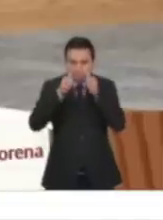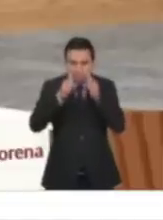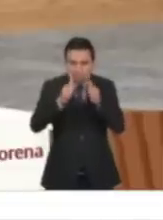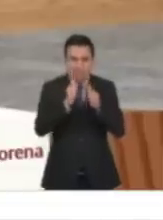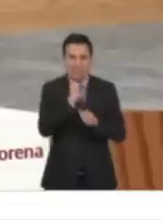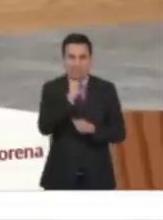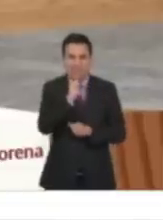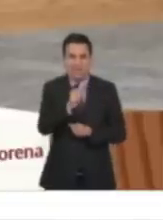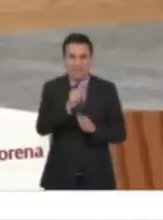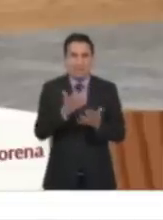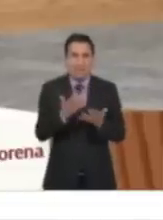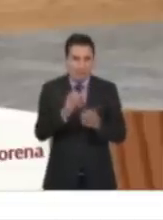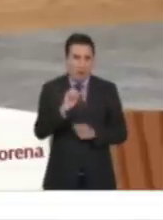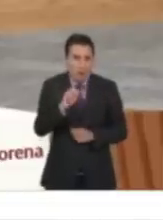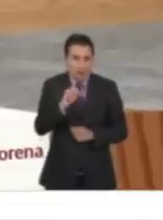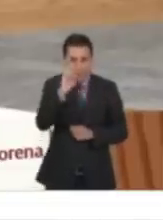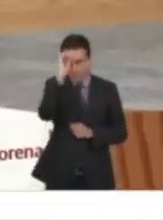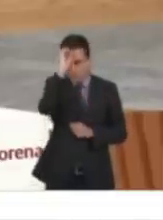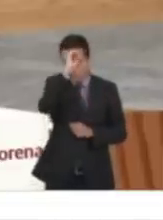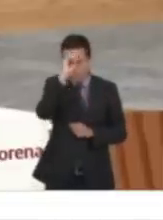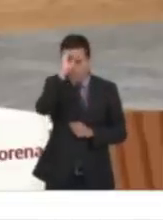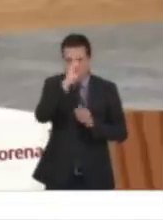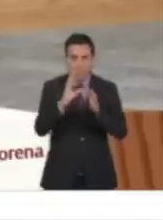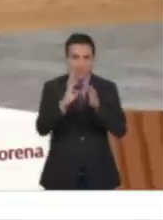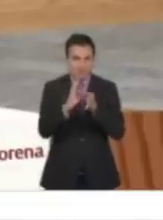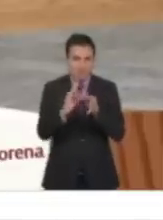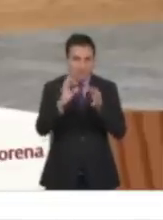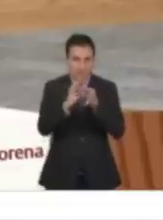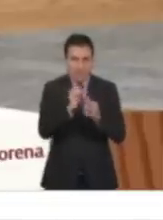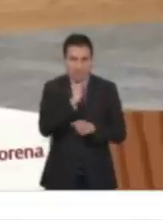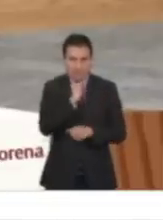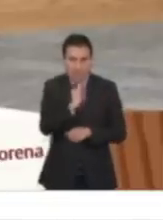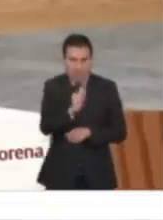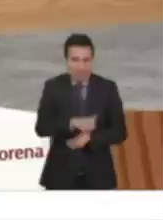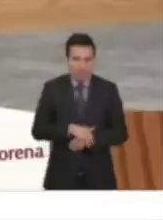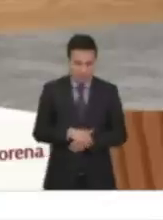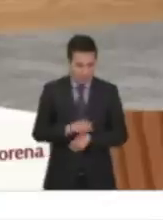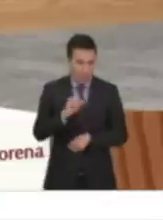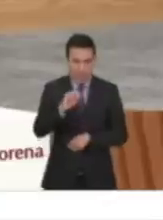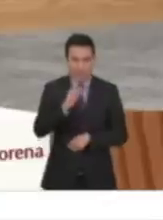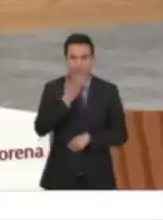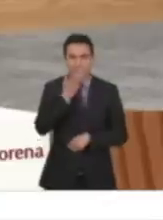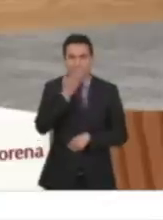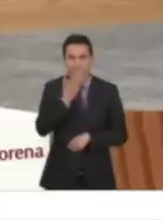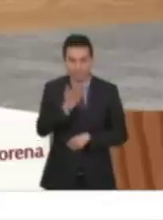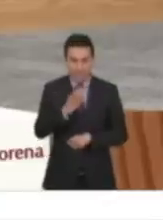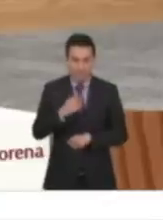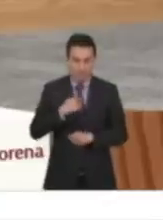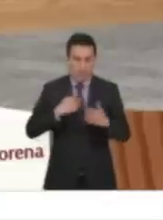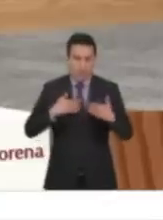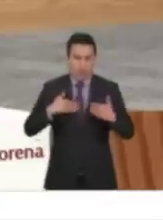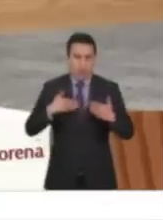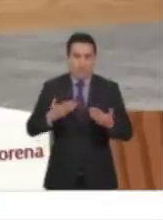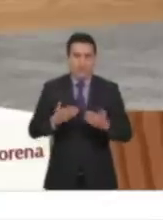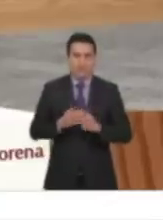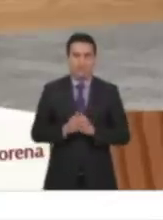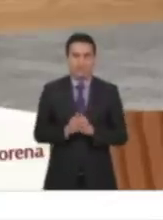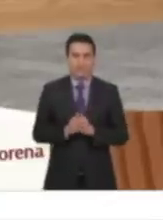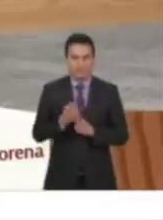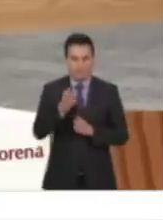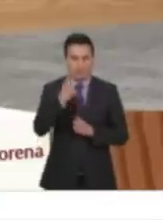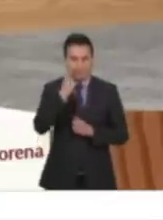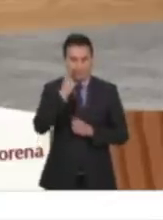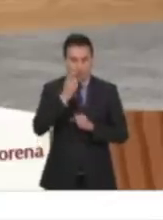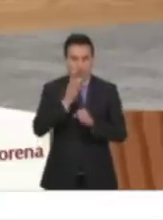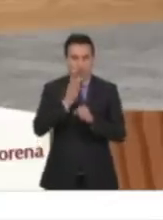habido pronunciamiento alguno como sí ha habido en otros temas de coyuntura nacional. Quiero poner unos extractos de estos